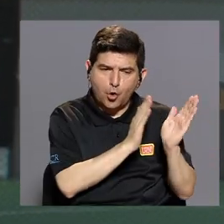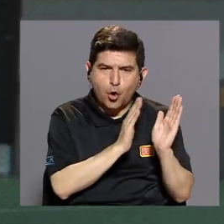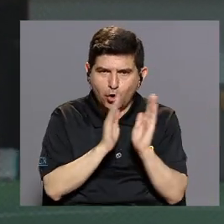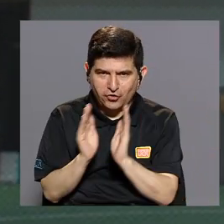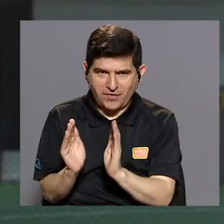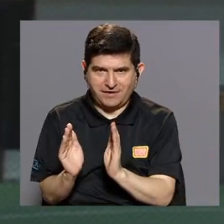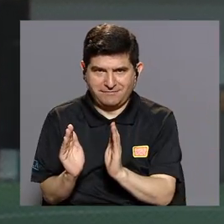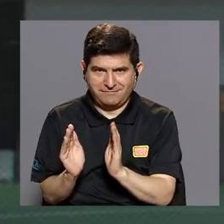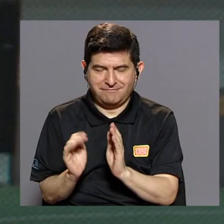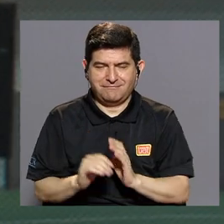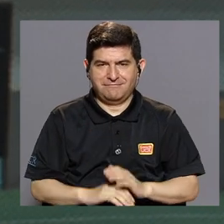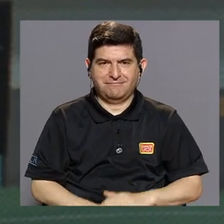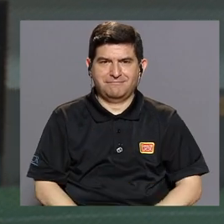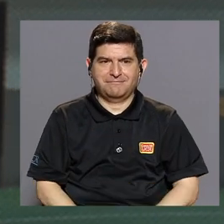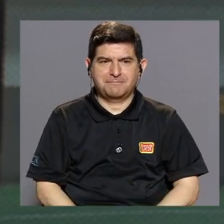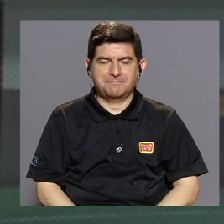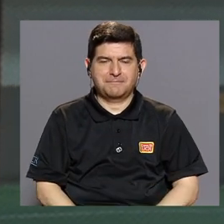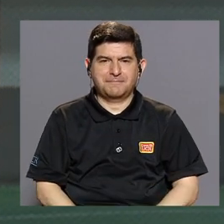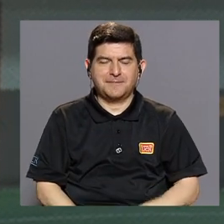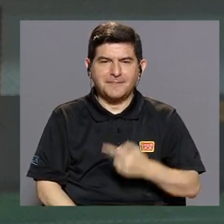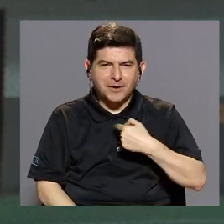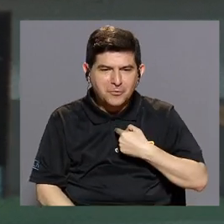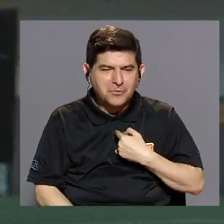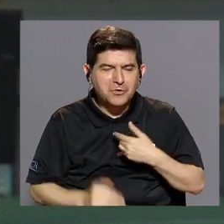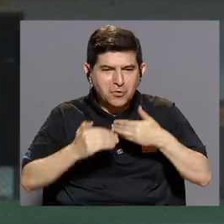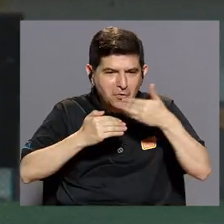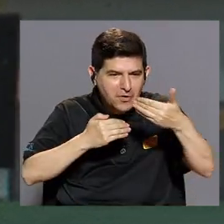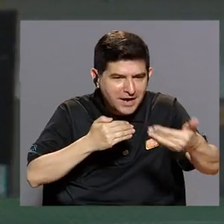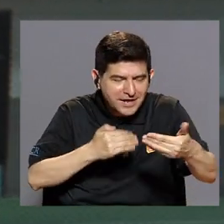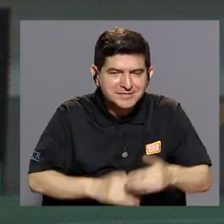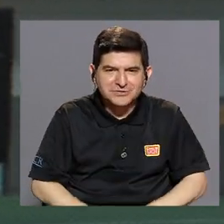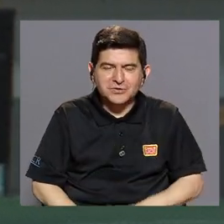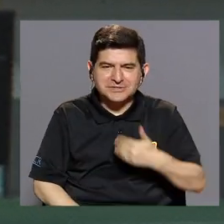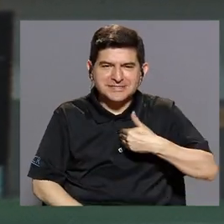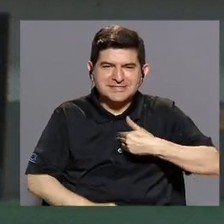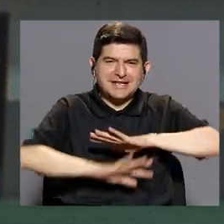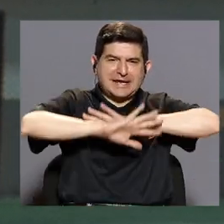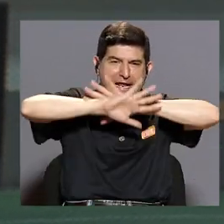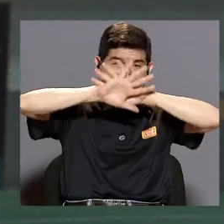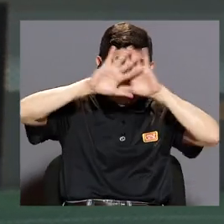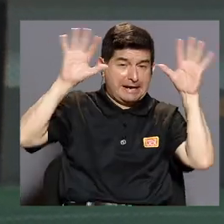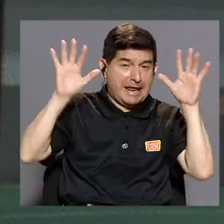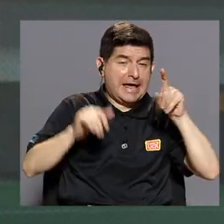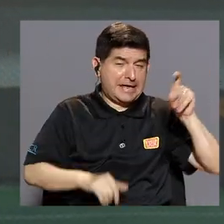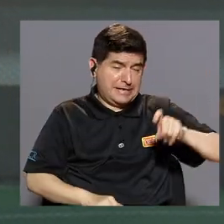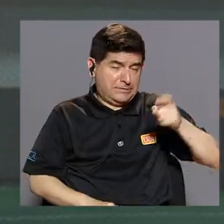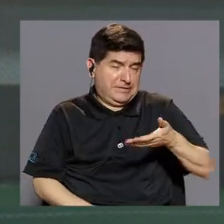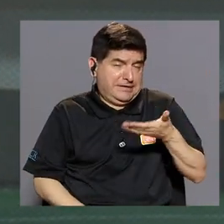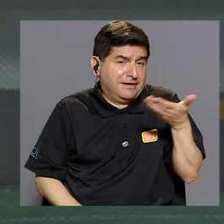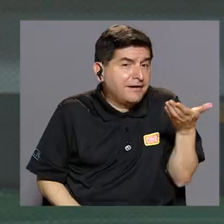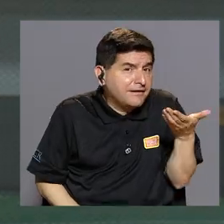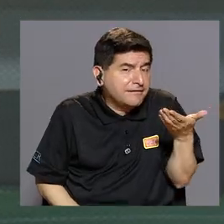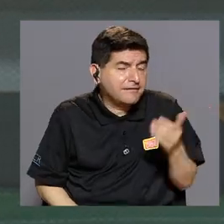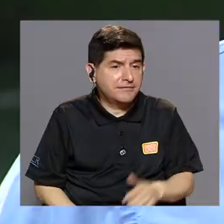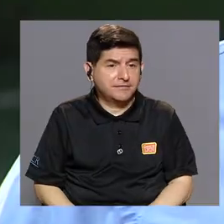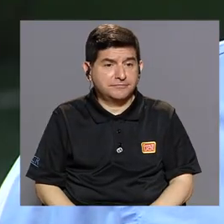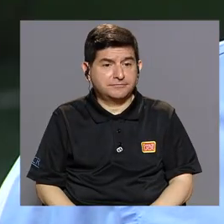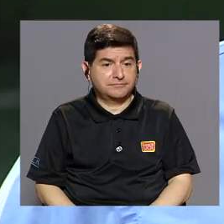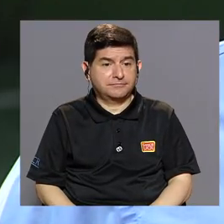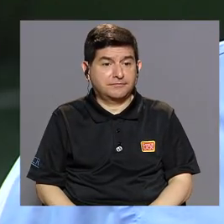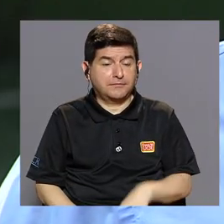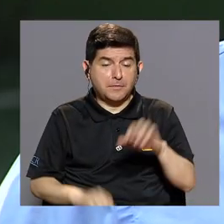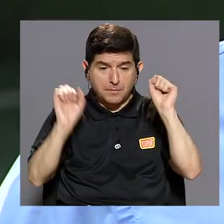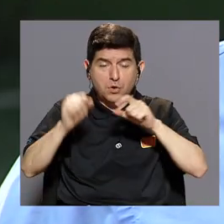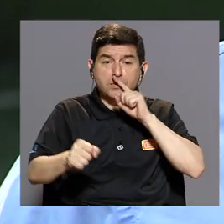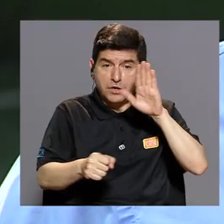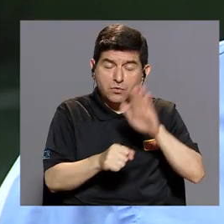orden, la planificación, o sea, el tener claro qué se necesita, hay cosas que